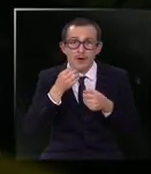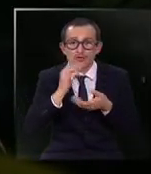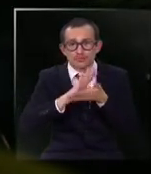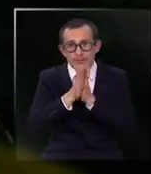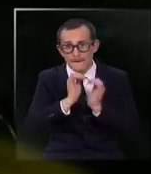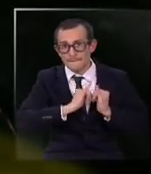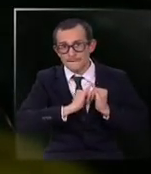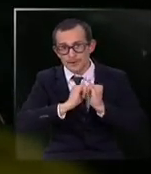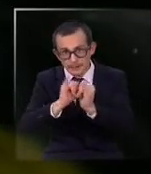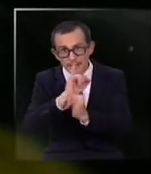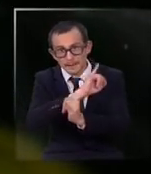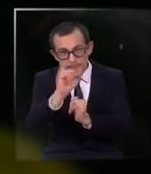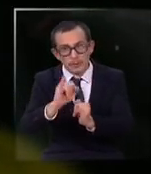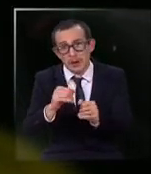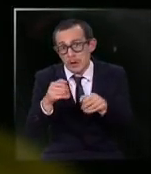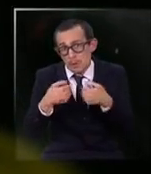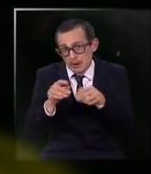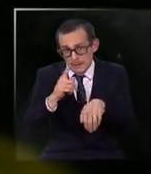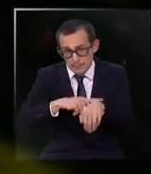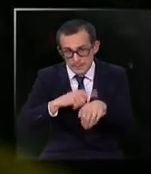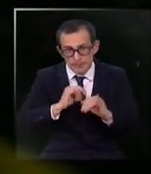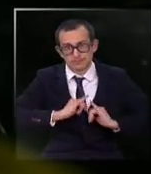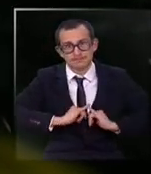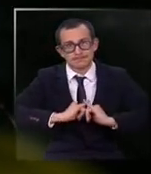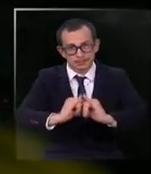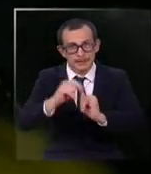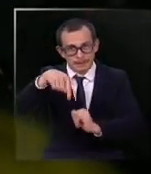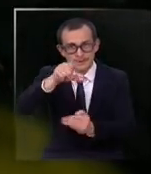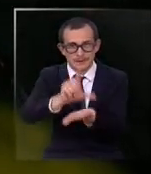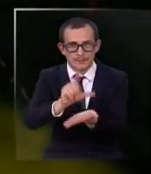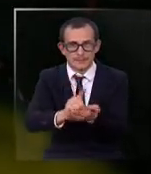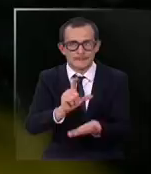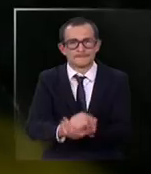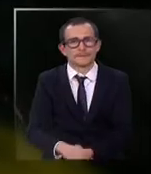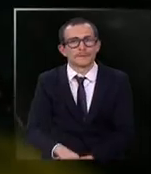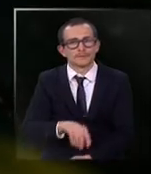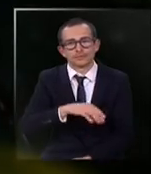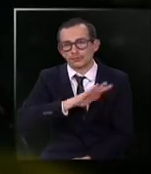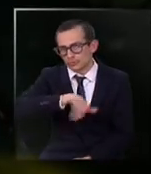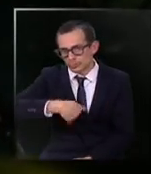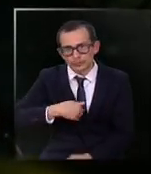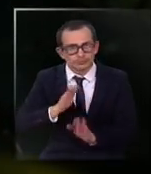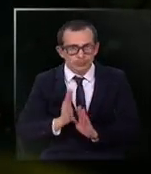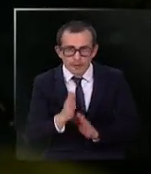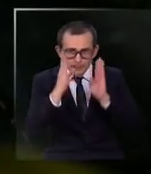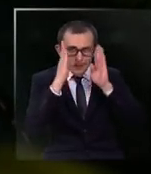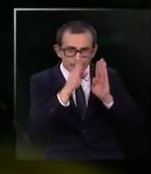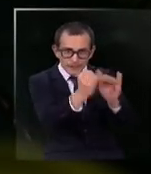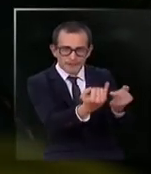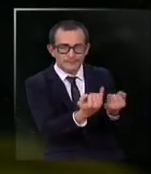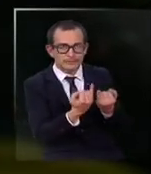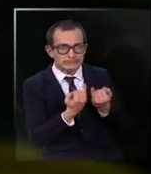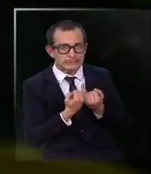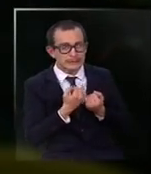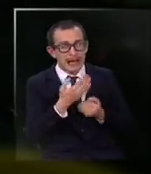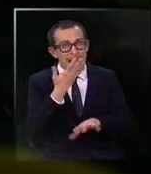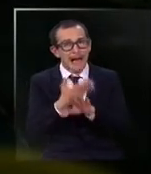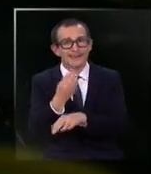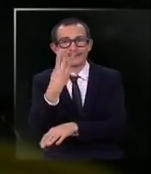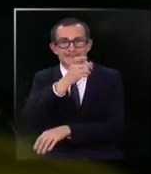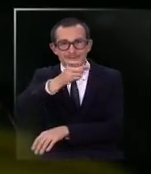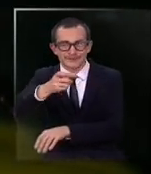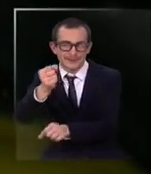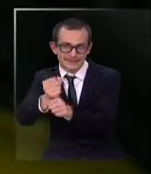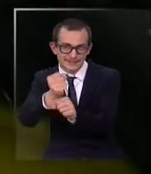supuesto, la ampliaremos en cualquier momento desde este lugar, desde San Clemente. Bien, Soto, seguimos muy atentos a esta información que deja lamentablemente 3 trabajadores